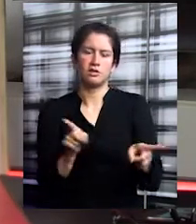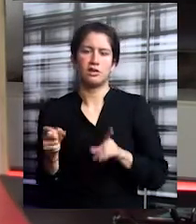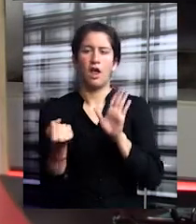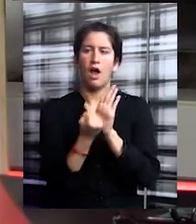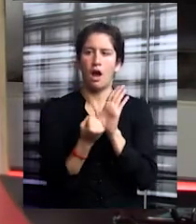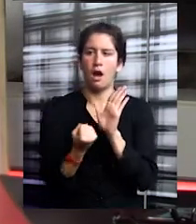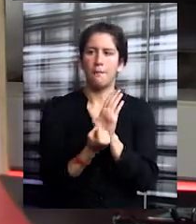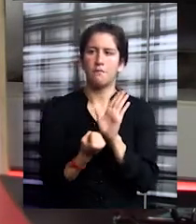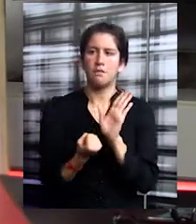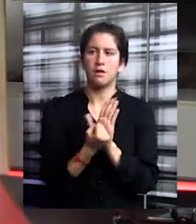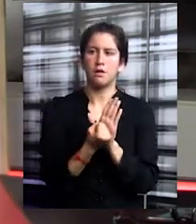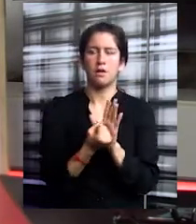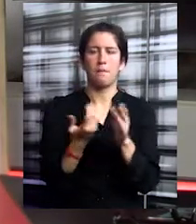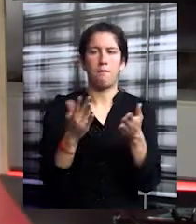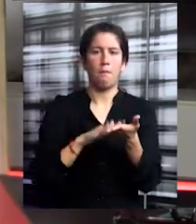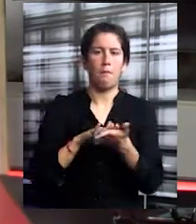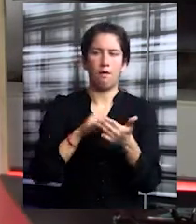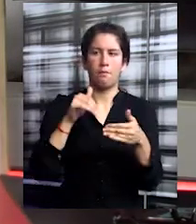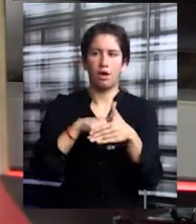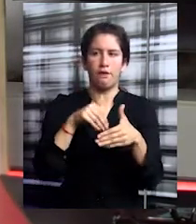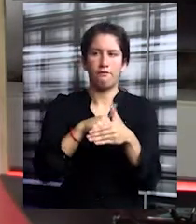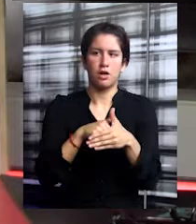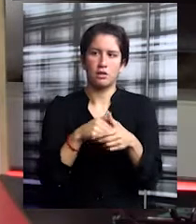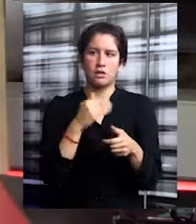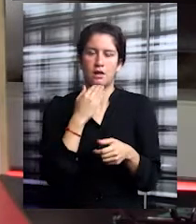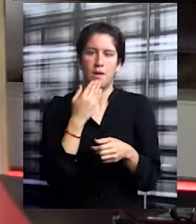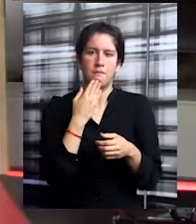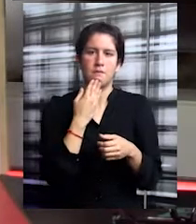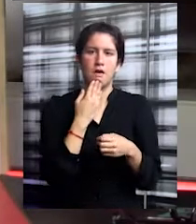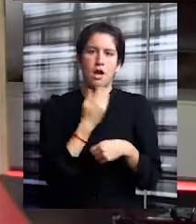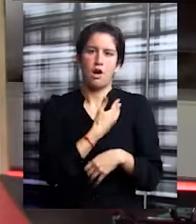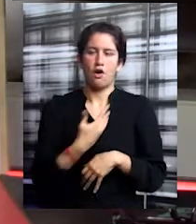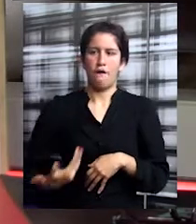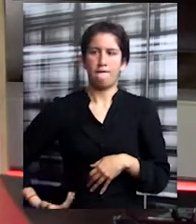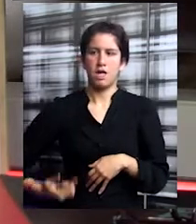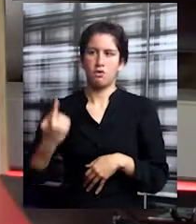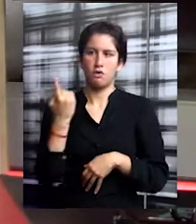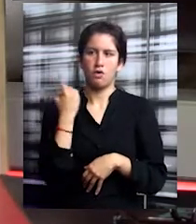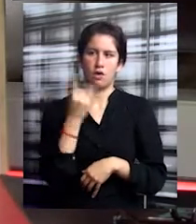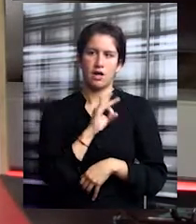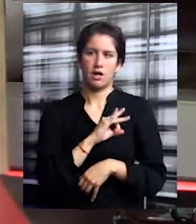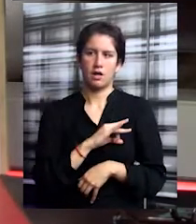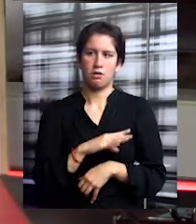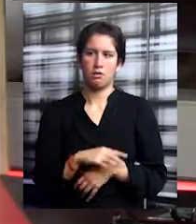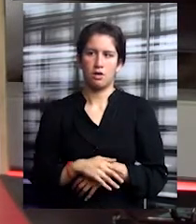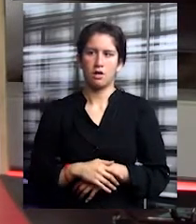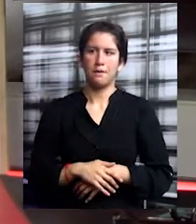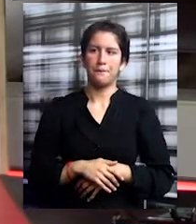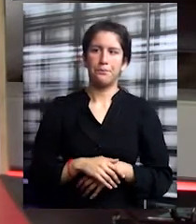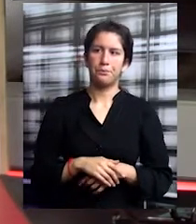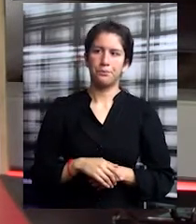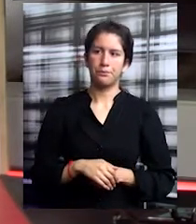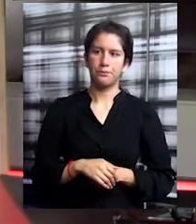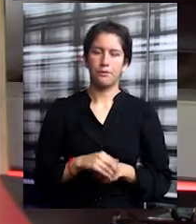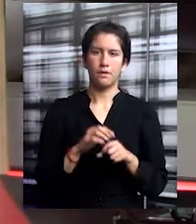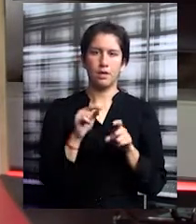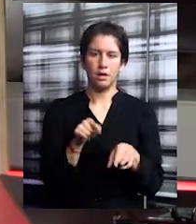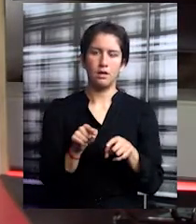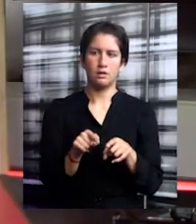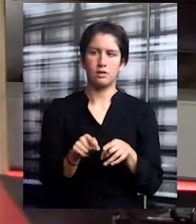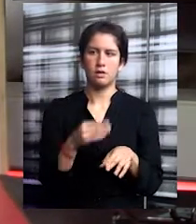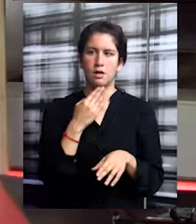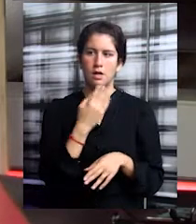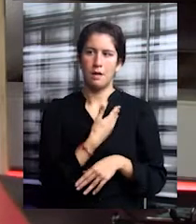los trámites, tener que venir, por ejemplo, las votaciones que se realizan en el gobierno regional, donde siempre es importante